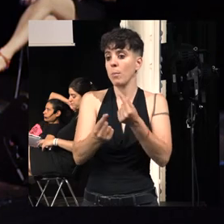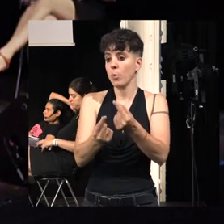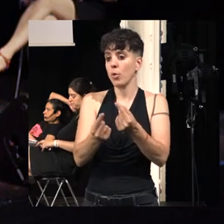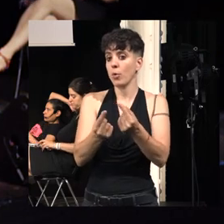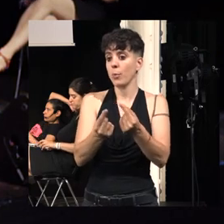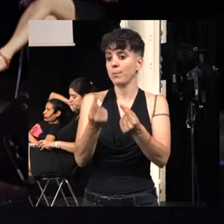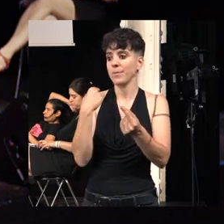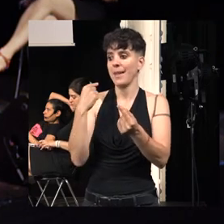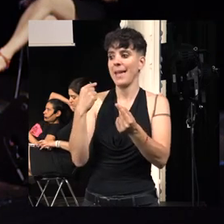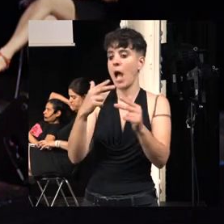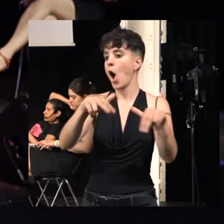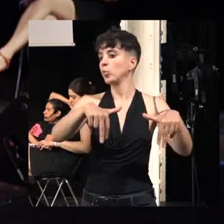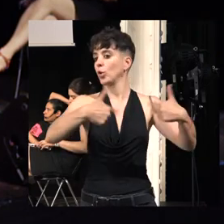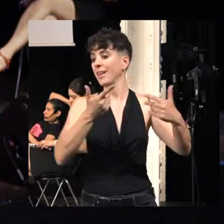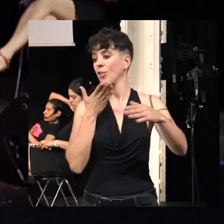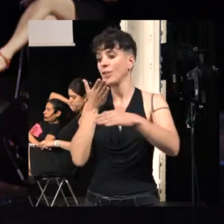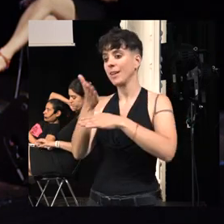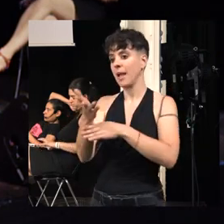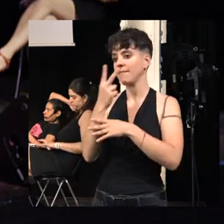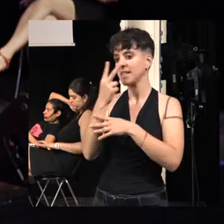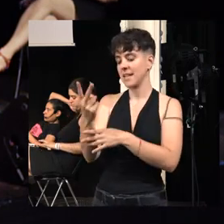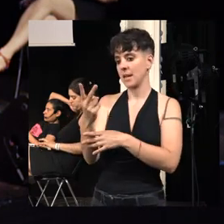autorización de irla a ver a un locutorio.